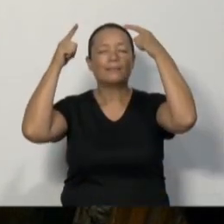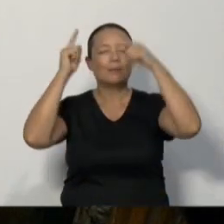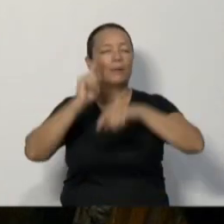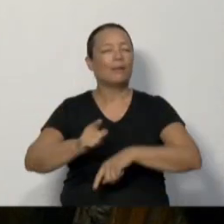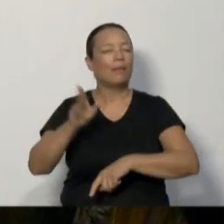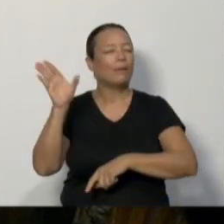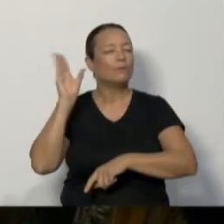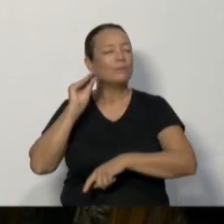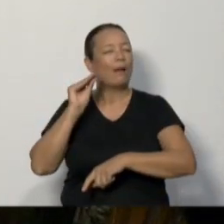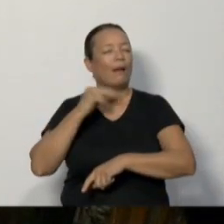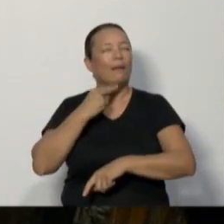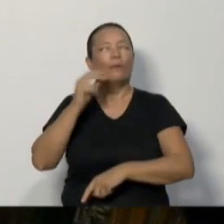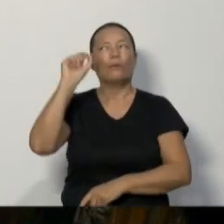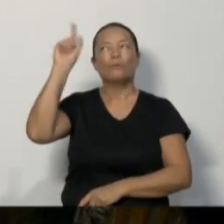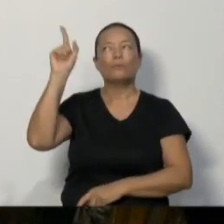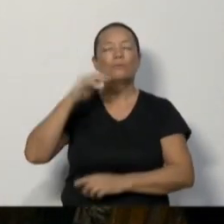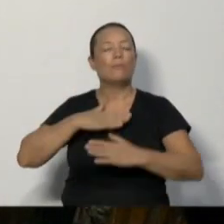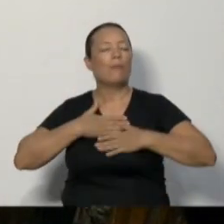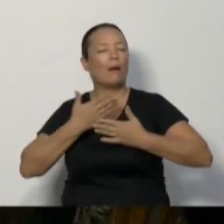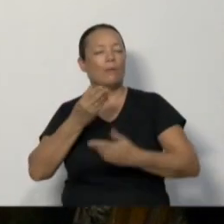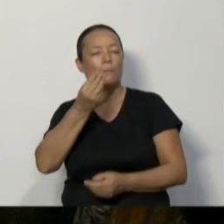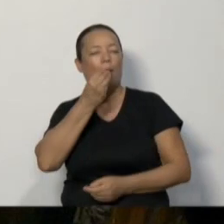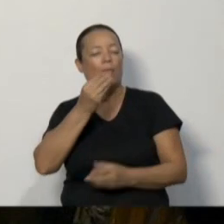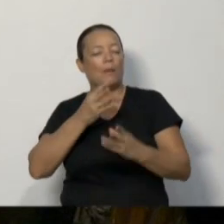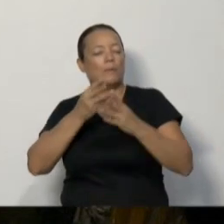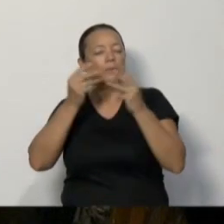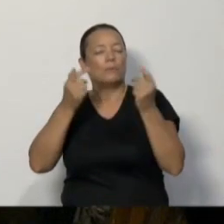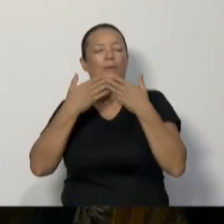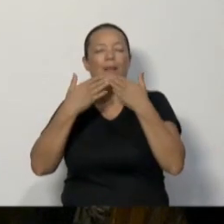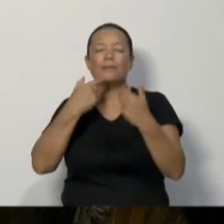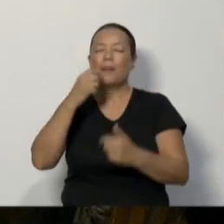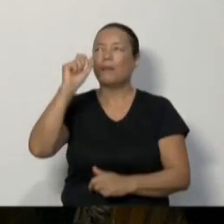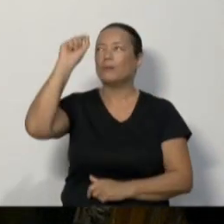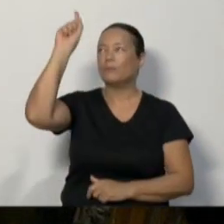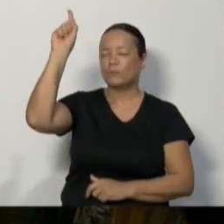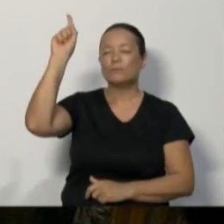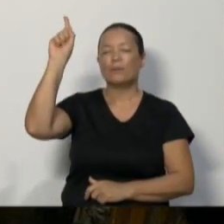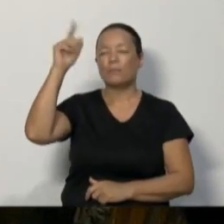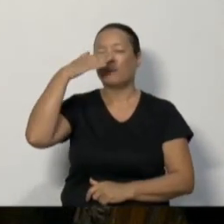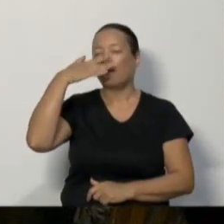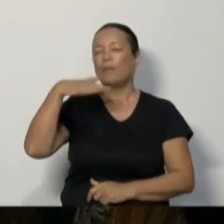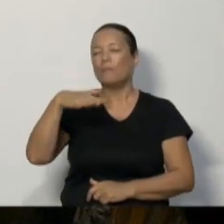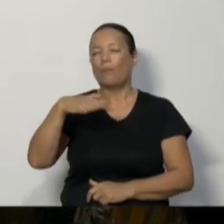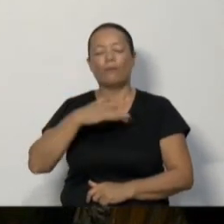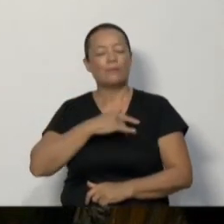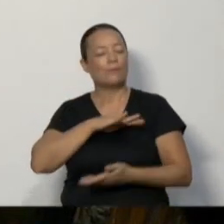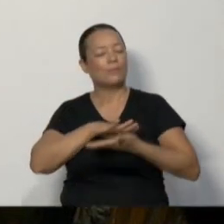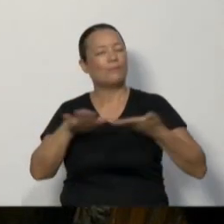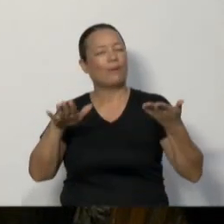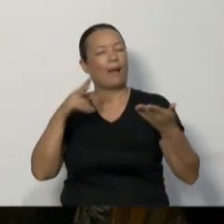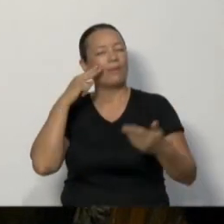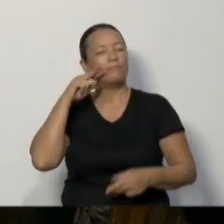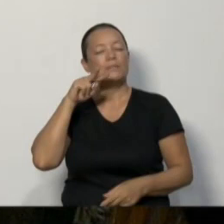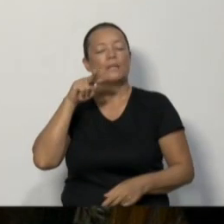mandaste escuchar a tu Hijo amado, alimenta nuestro espíritu con tu palabra, para que después de haber purificado